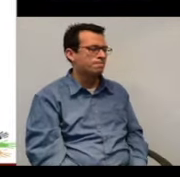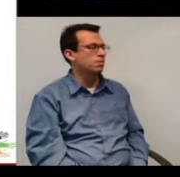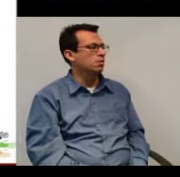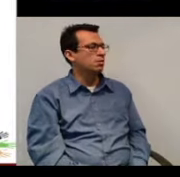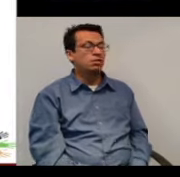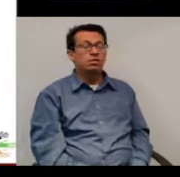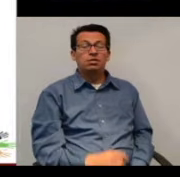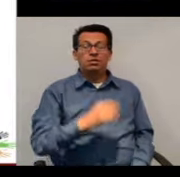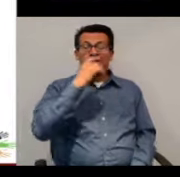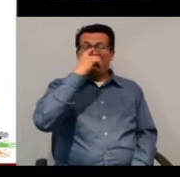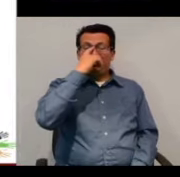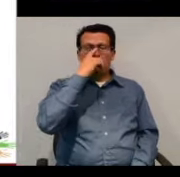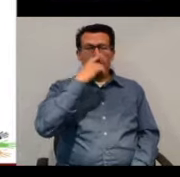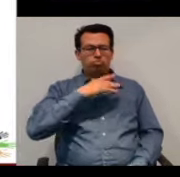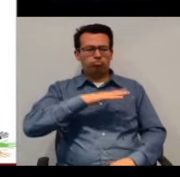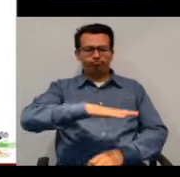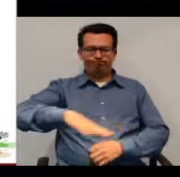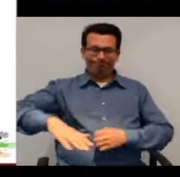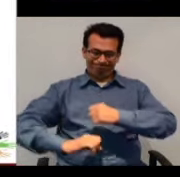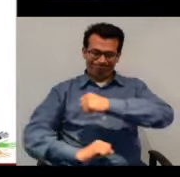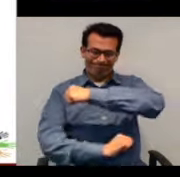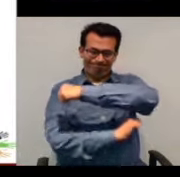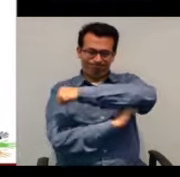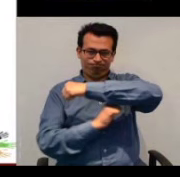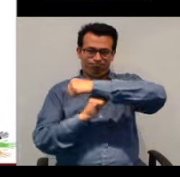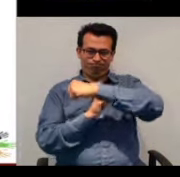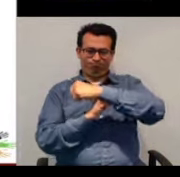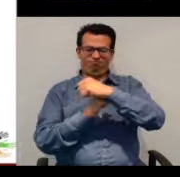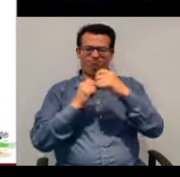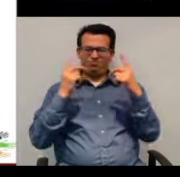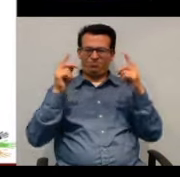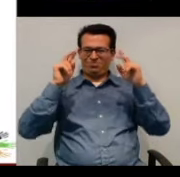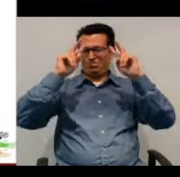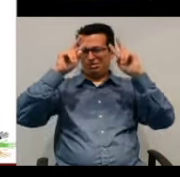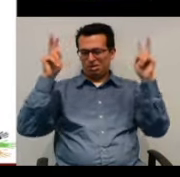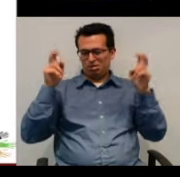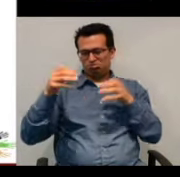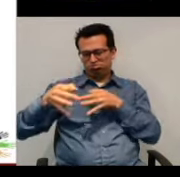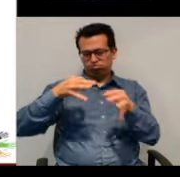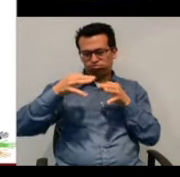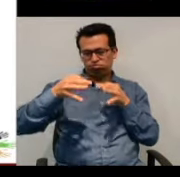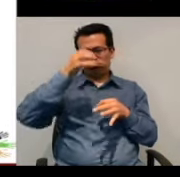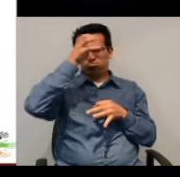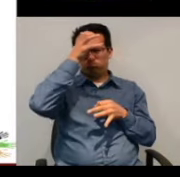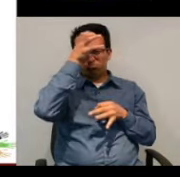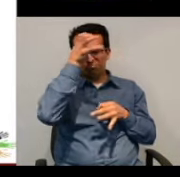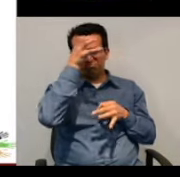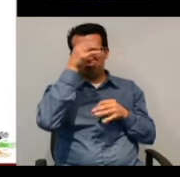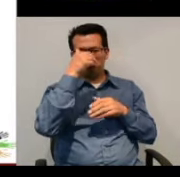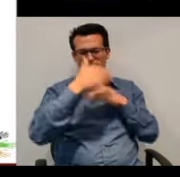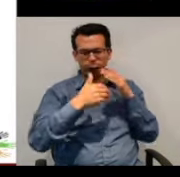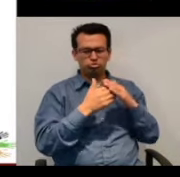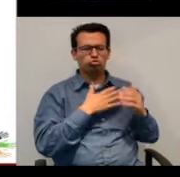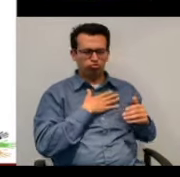Como base y sustento del trabajo que hemos venido desarrollando, adicional a la conceptual, hemos realizado un